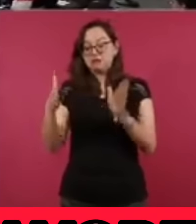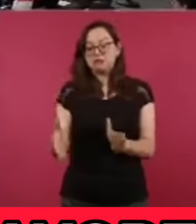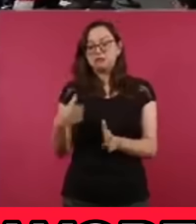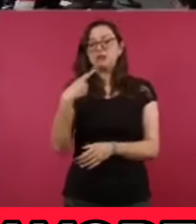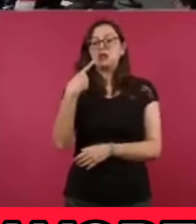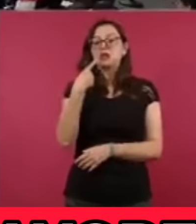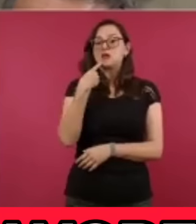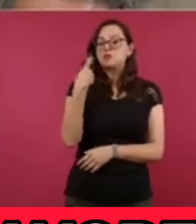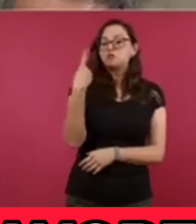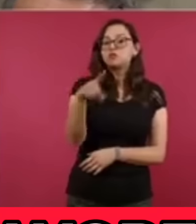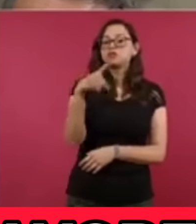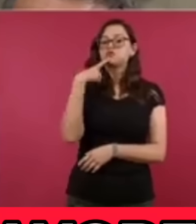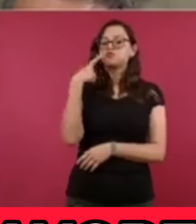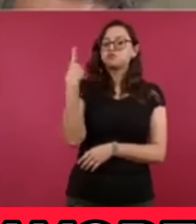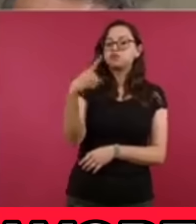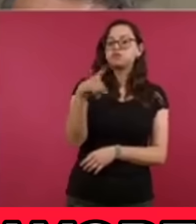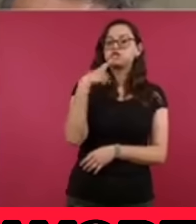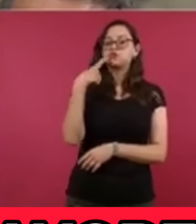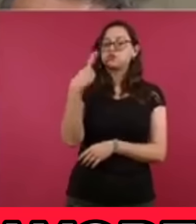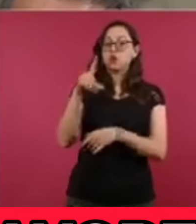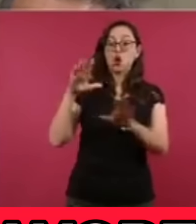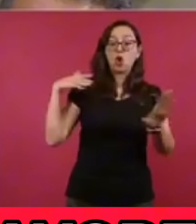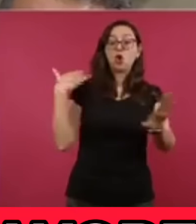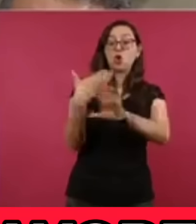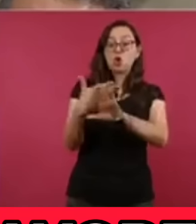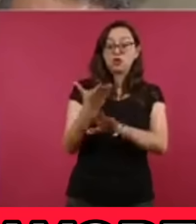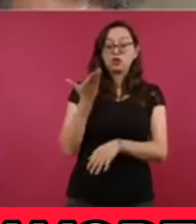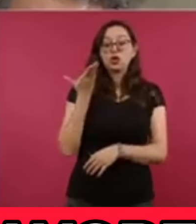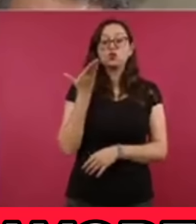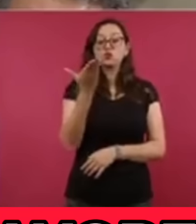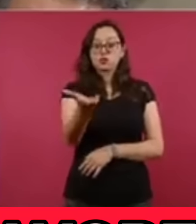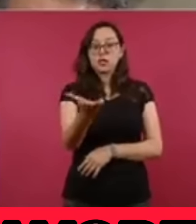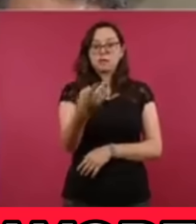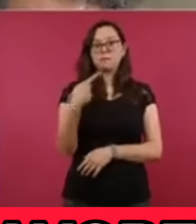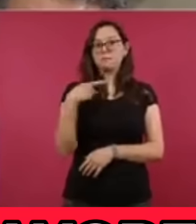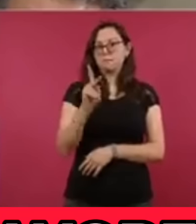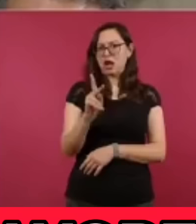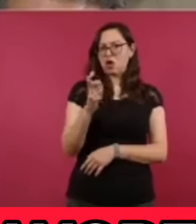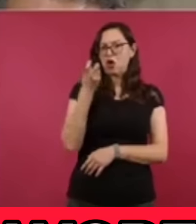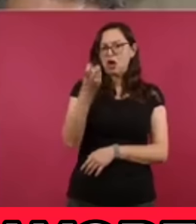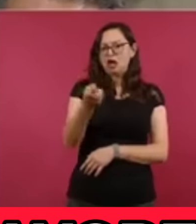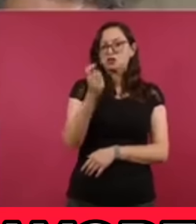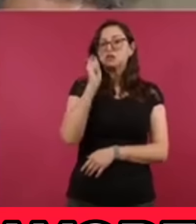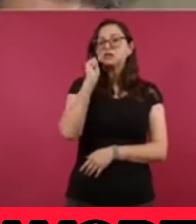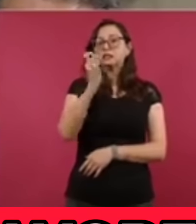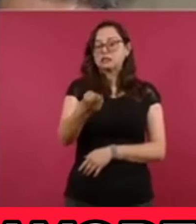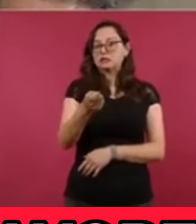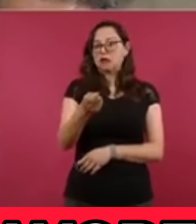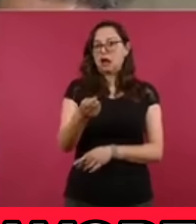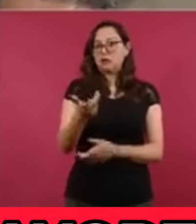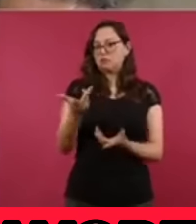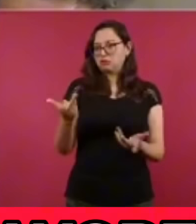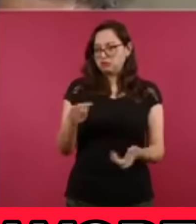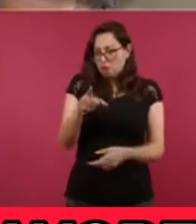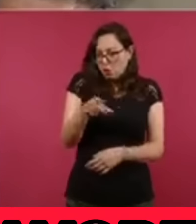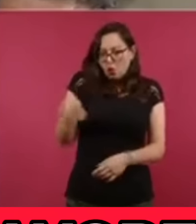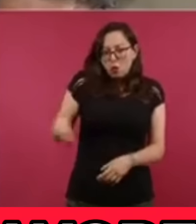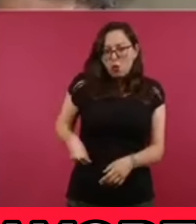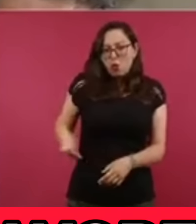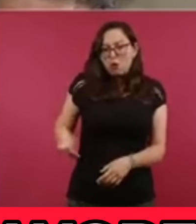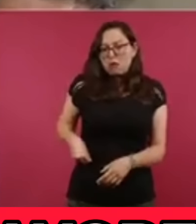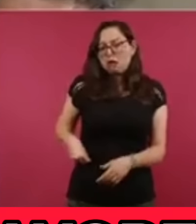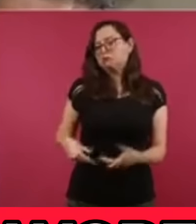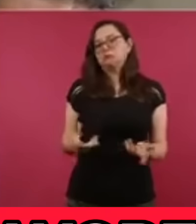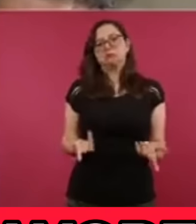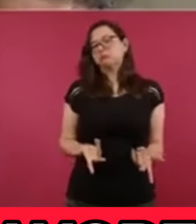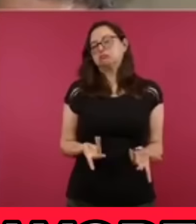denuncias en su contra. No quiere decir que todas sean aceptadas o que deriven en una resolución. Muchas de ellas han sido, de hecho,